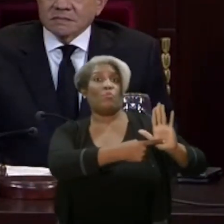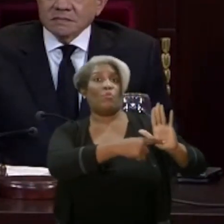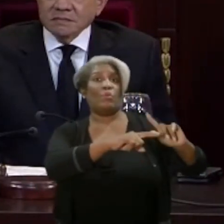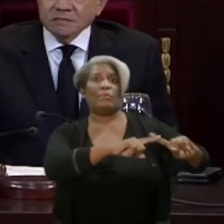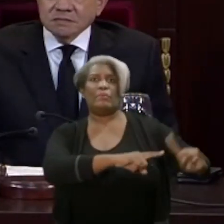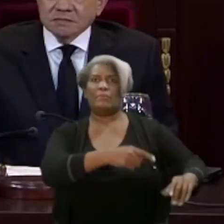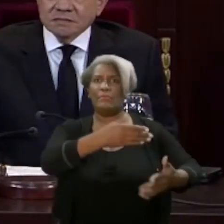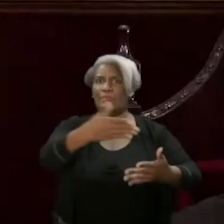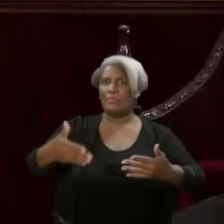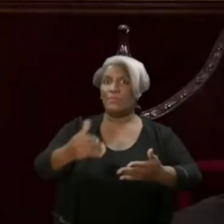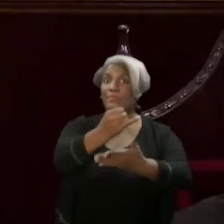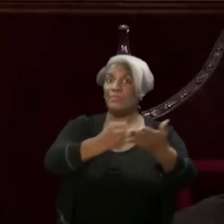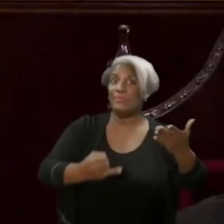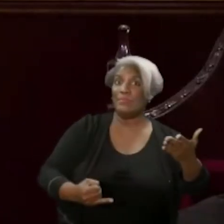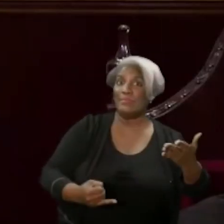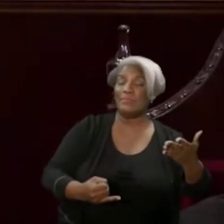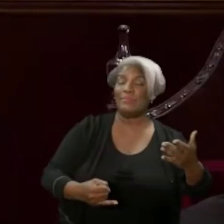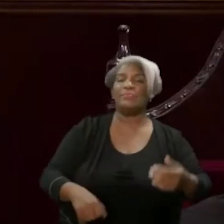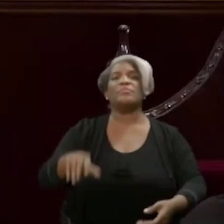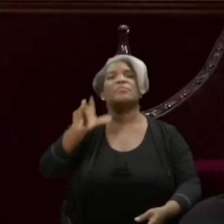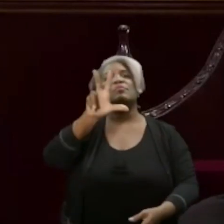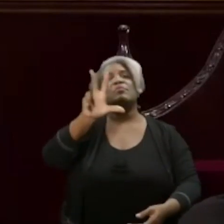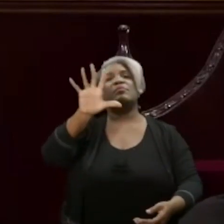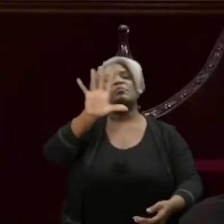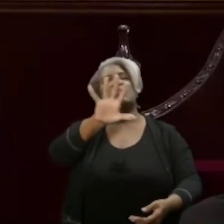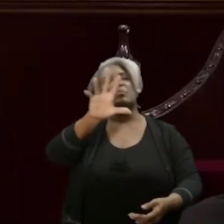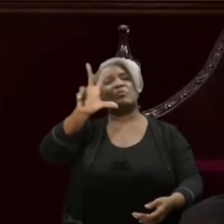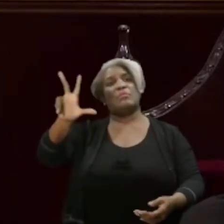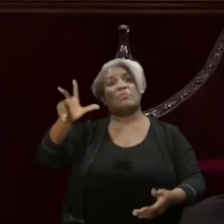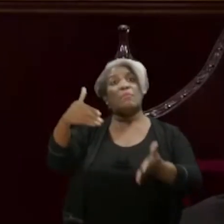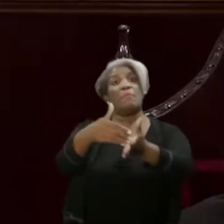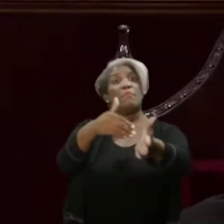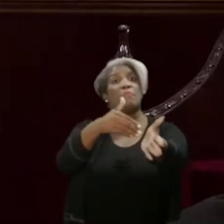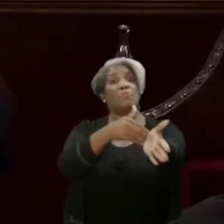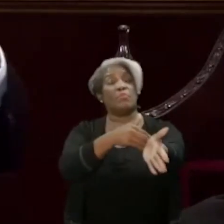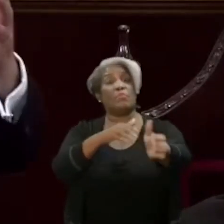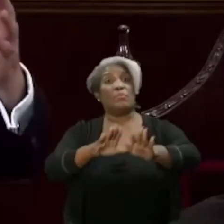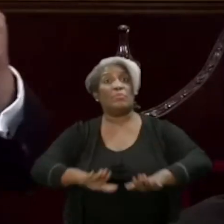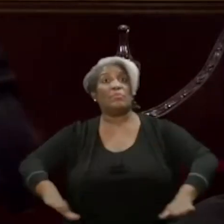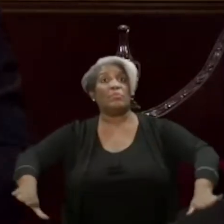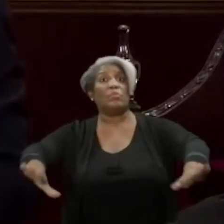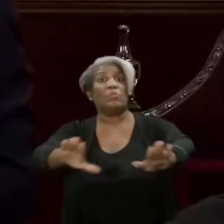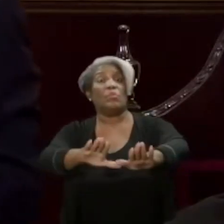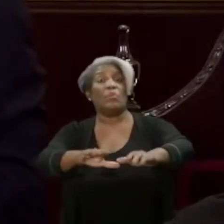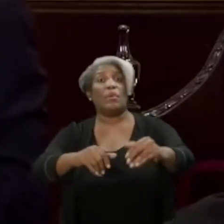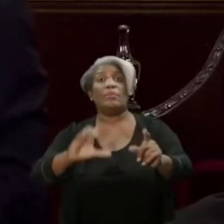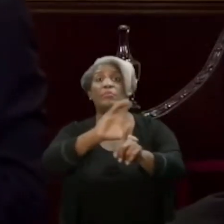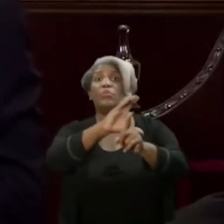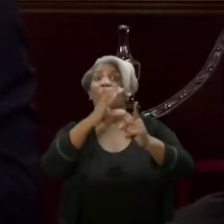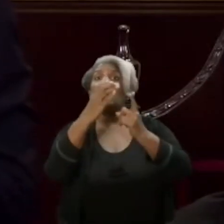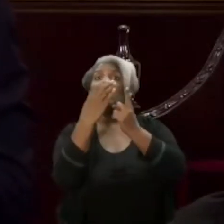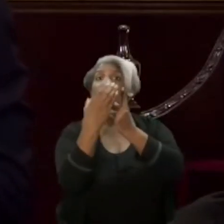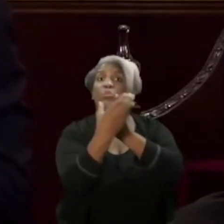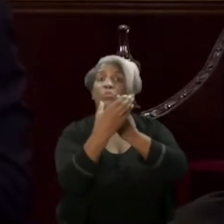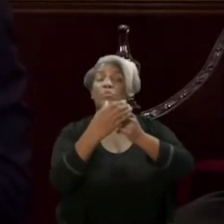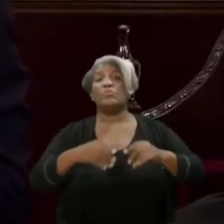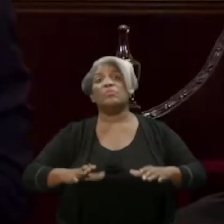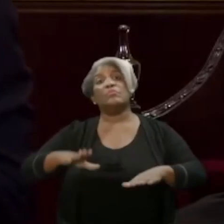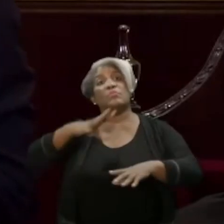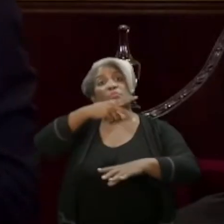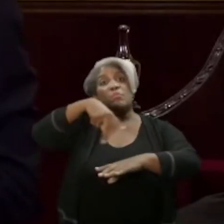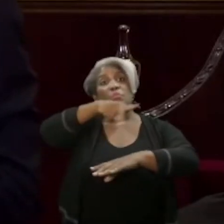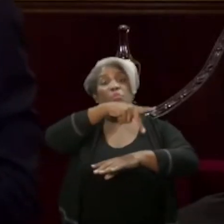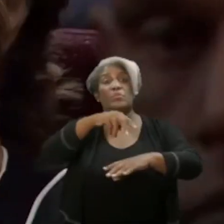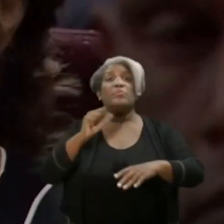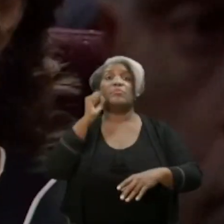la fecha hemos invertido un total de 53 millones de pesos en la intervención de 9 espacios culturales distribuidos en la provincia de Santo Domingo,